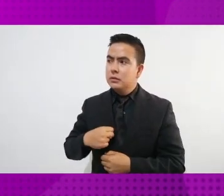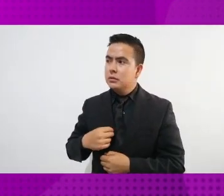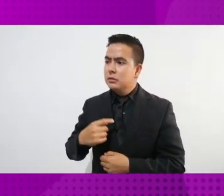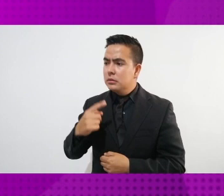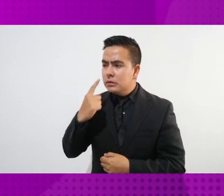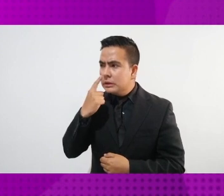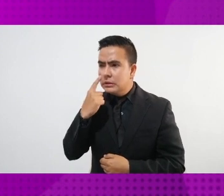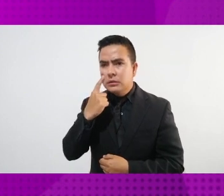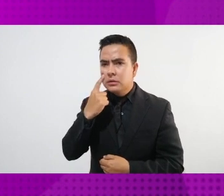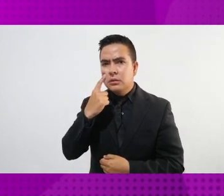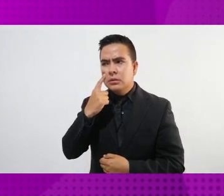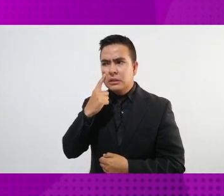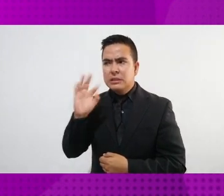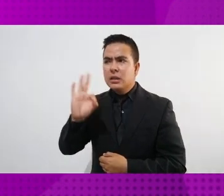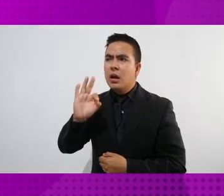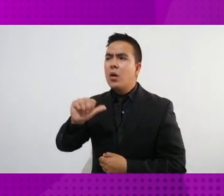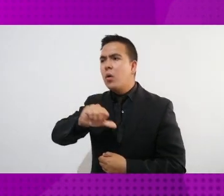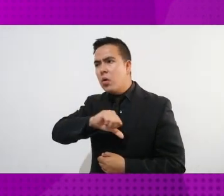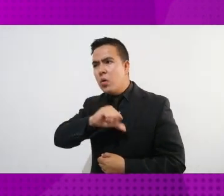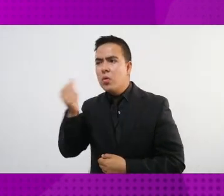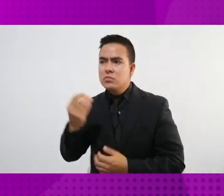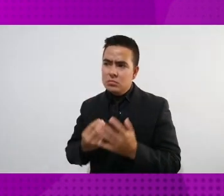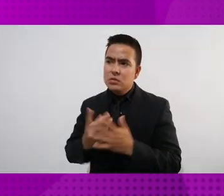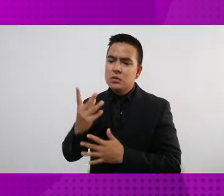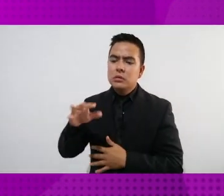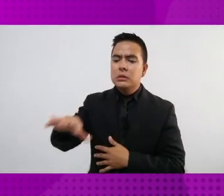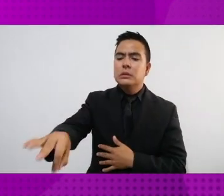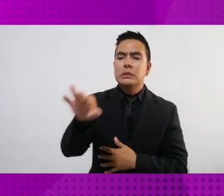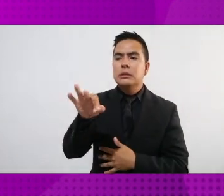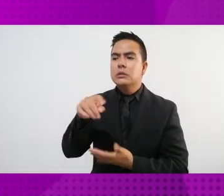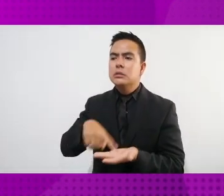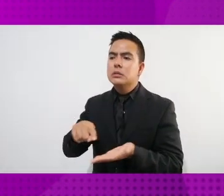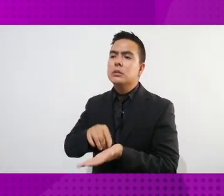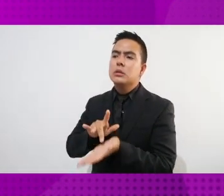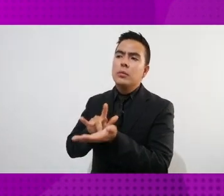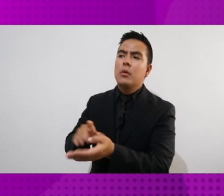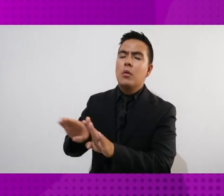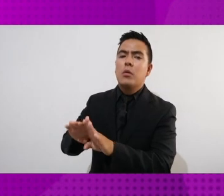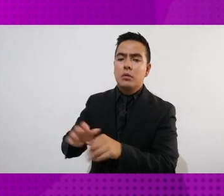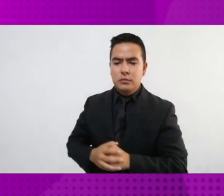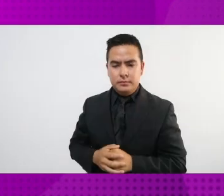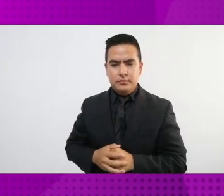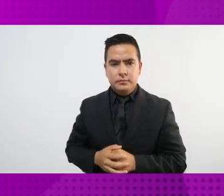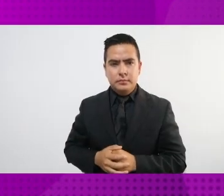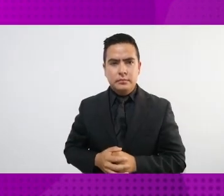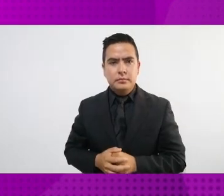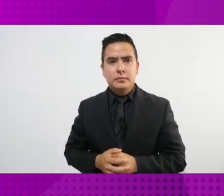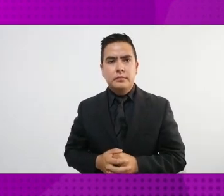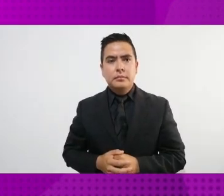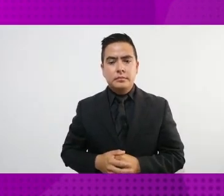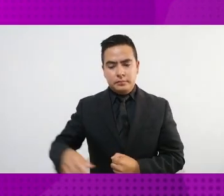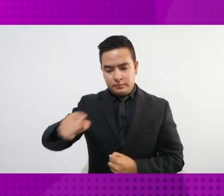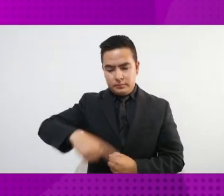la vía del voto, ¿hay alguna otra forma de elegir a los diputados y las diputadas? En la medida en que